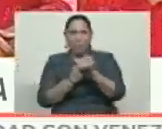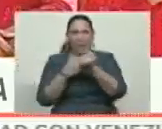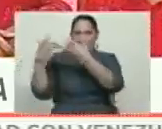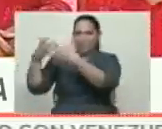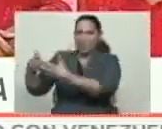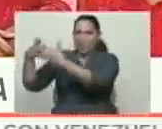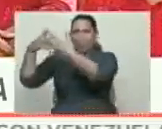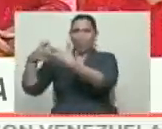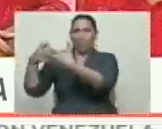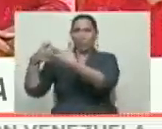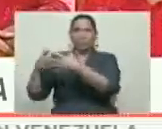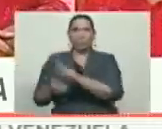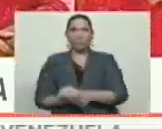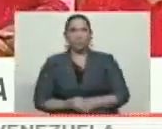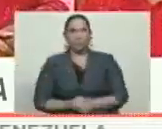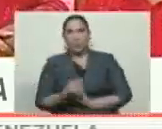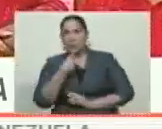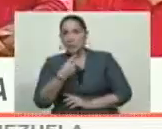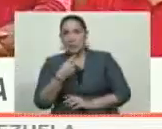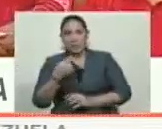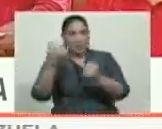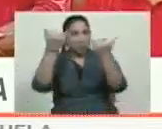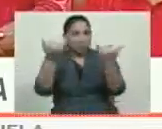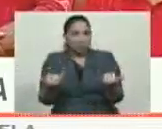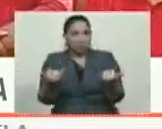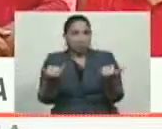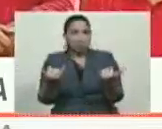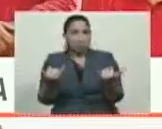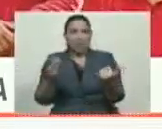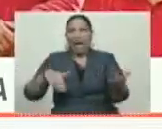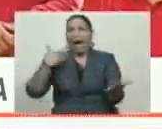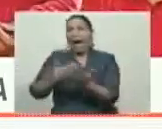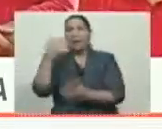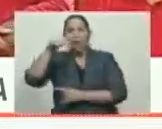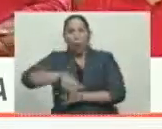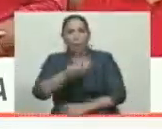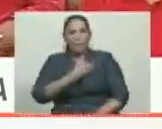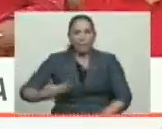Unidos, dicen que ya hasta hoy es presidente Nicolás Maduro.